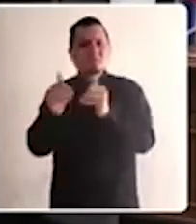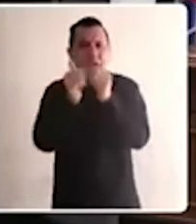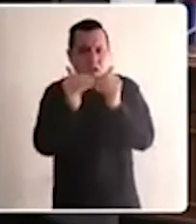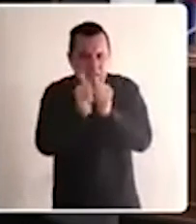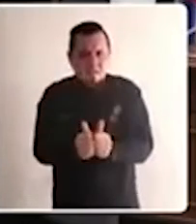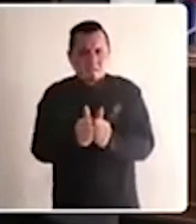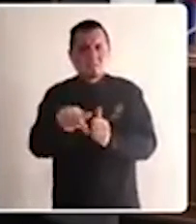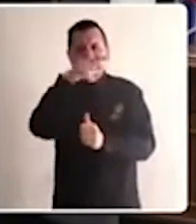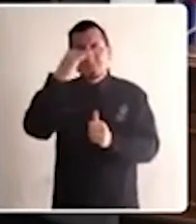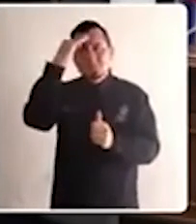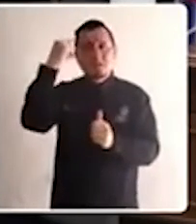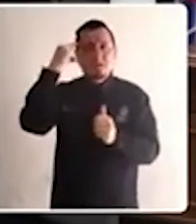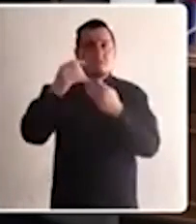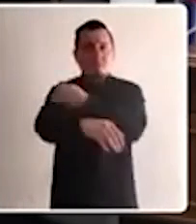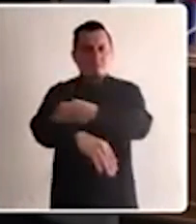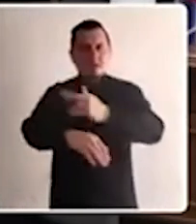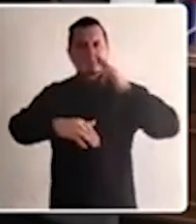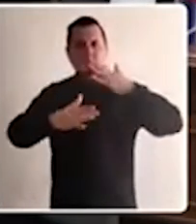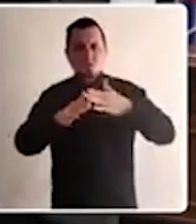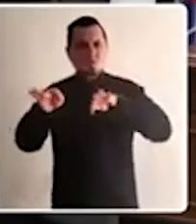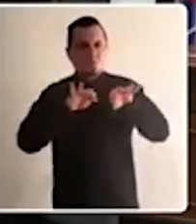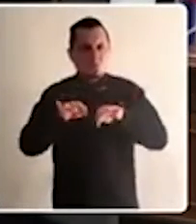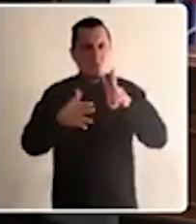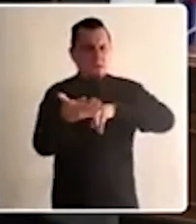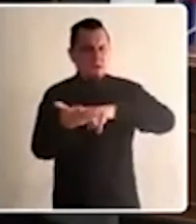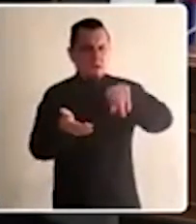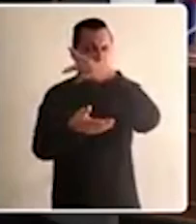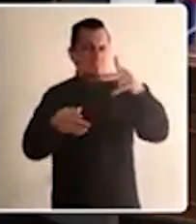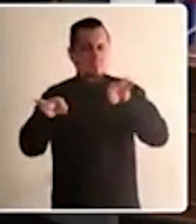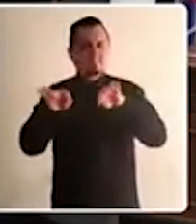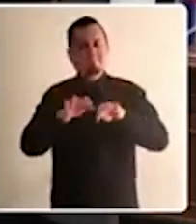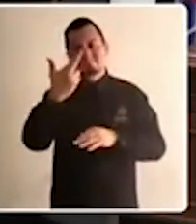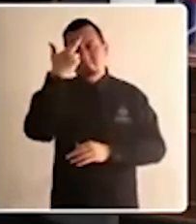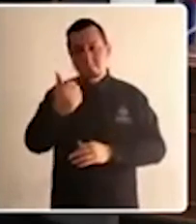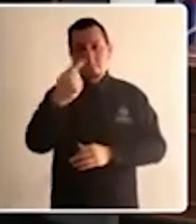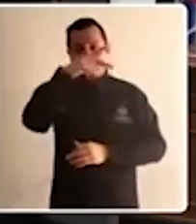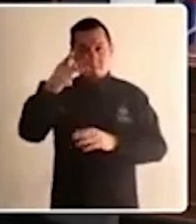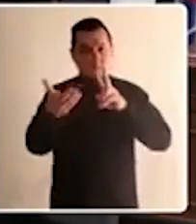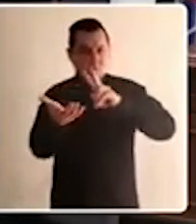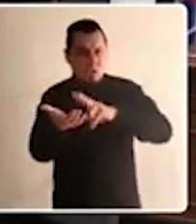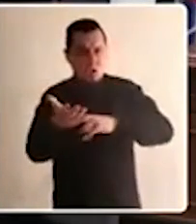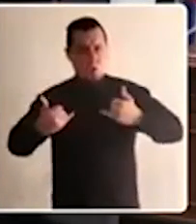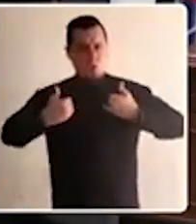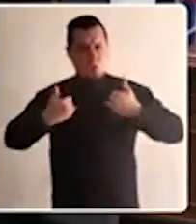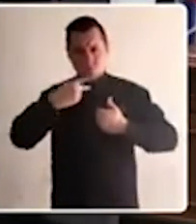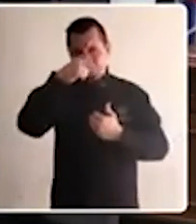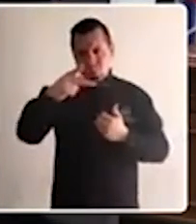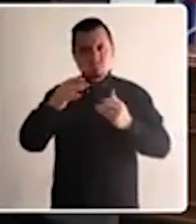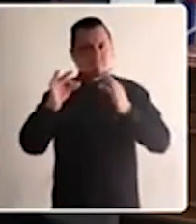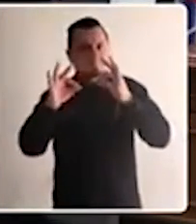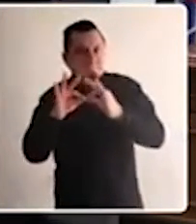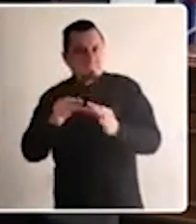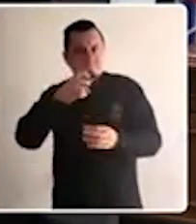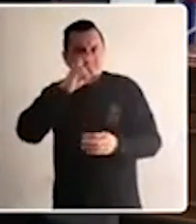de pensar en quién nos está cuidando. Veamos su esfuerzo, valoremos su trabajo. Hay jóvenes en formación que también se la